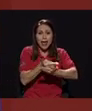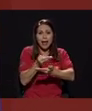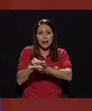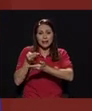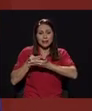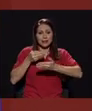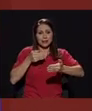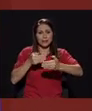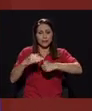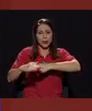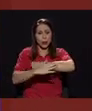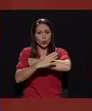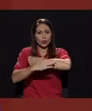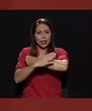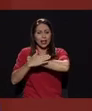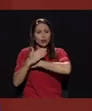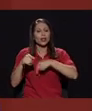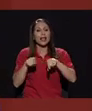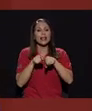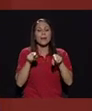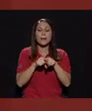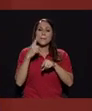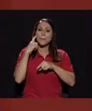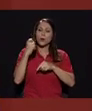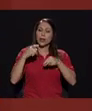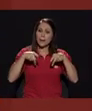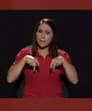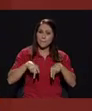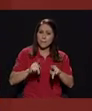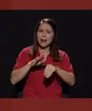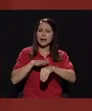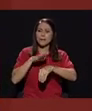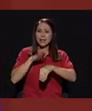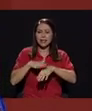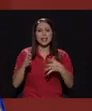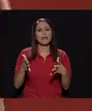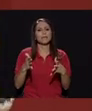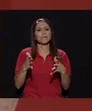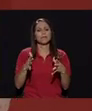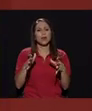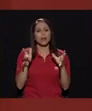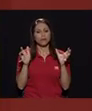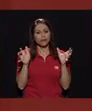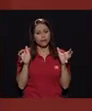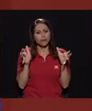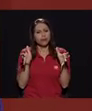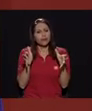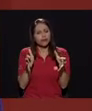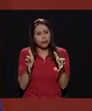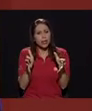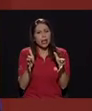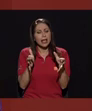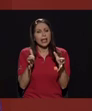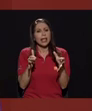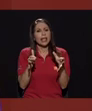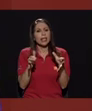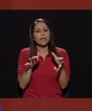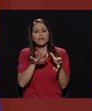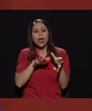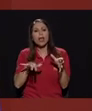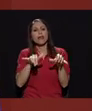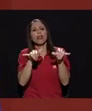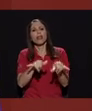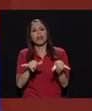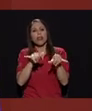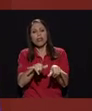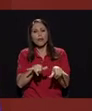todo también porque permiten la anidación y el refugio de especies